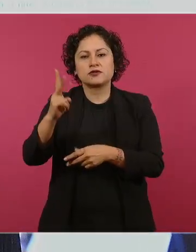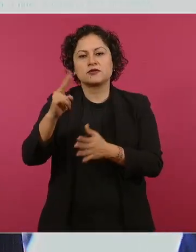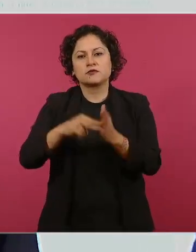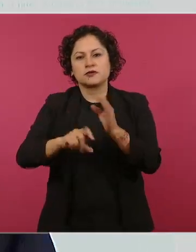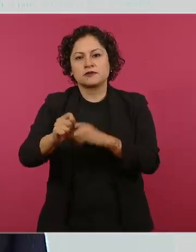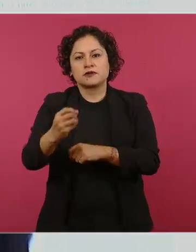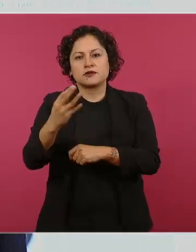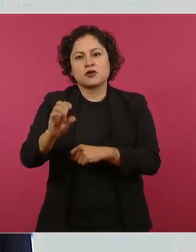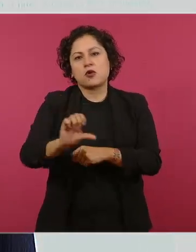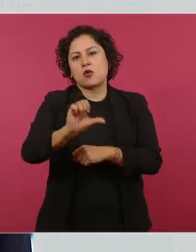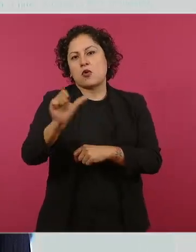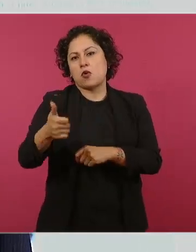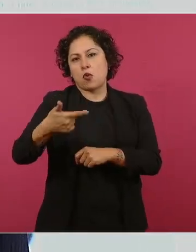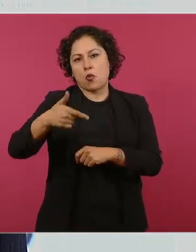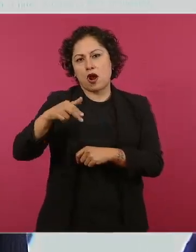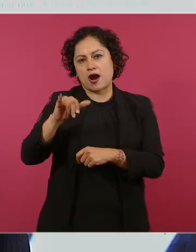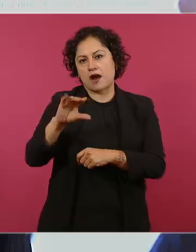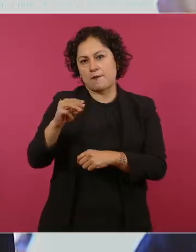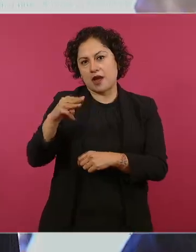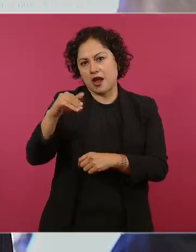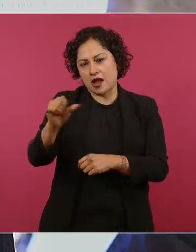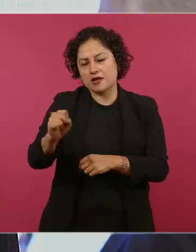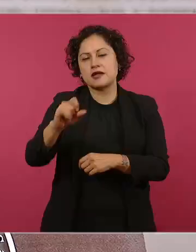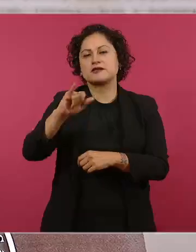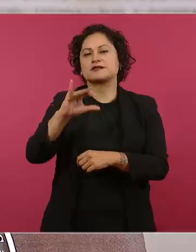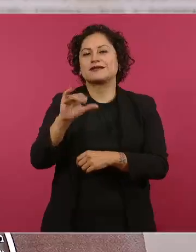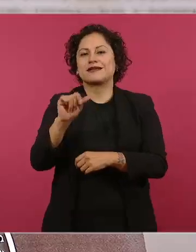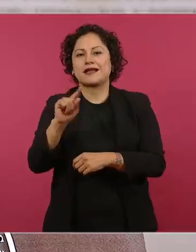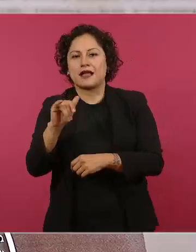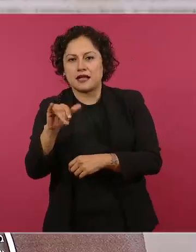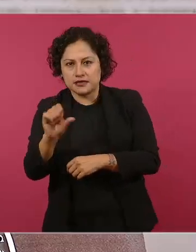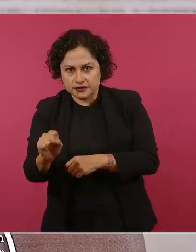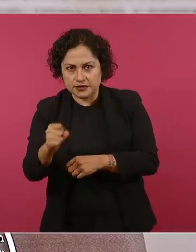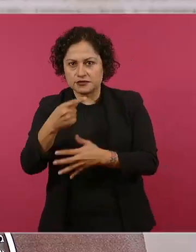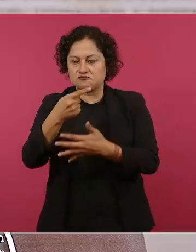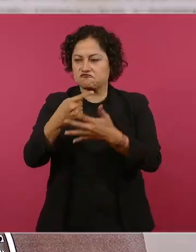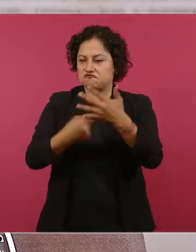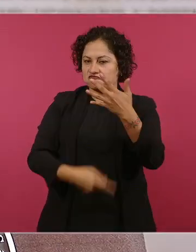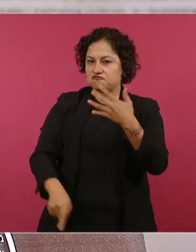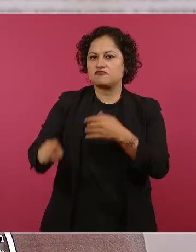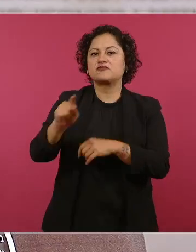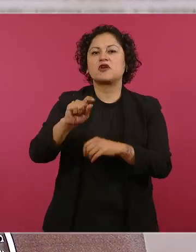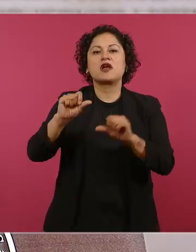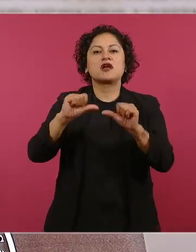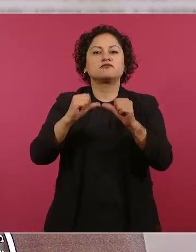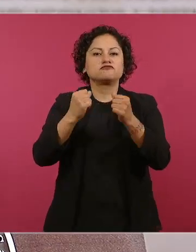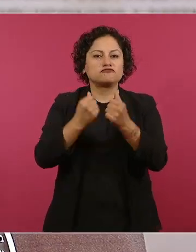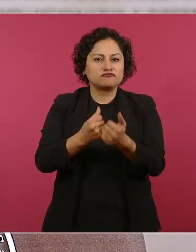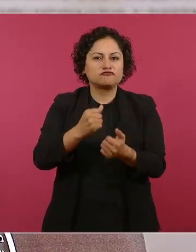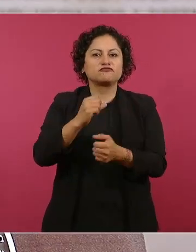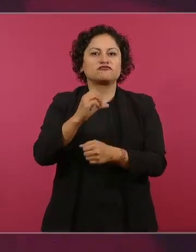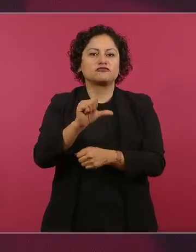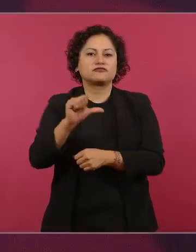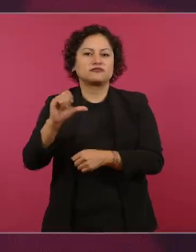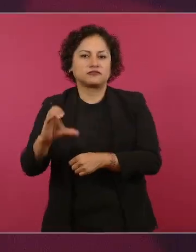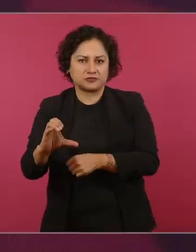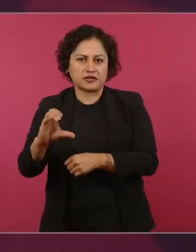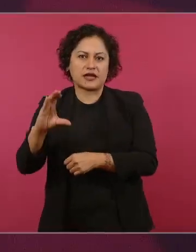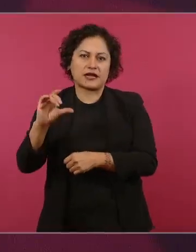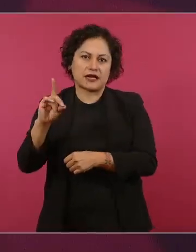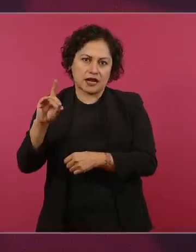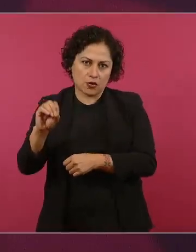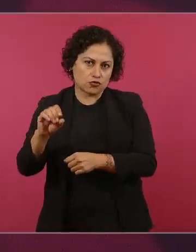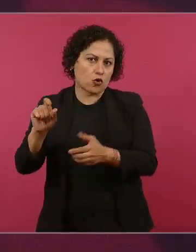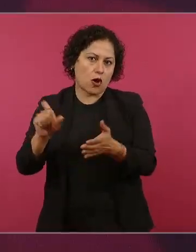senador filopanista Emilio Álvarez y Casa, otra vez, la Sociedad Civil MX de Claudio X González, Agustina Tonete